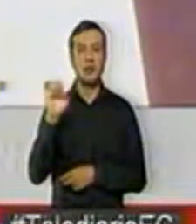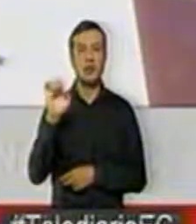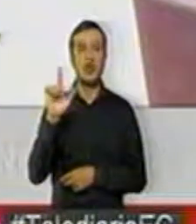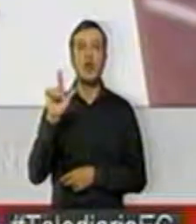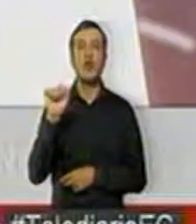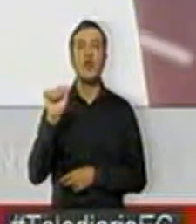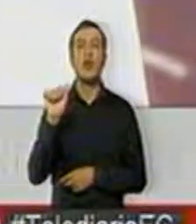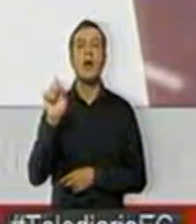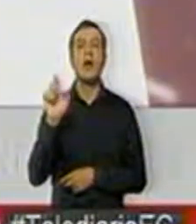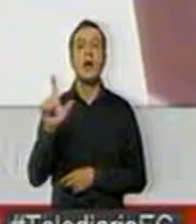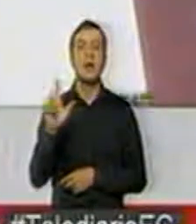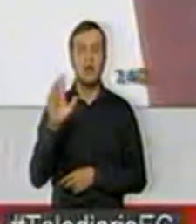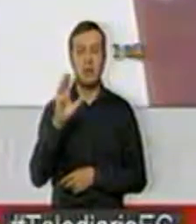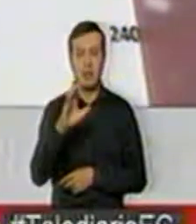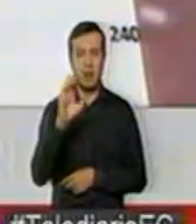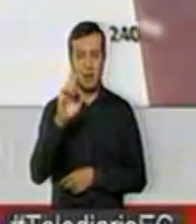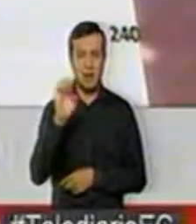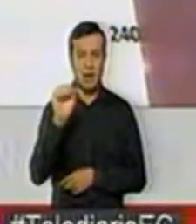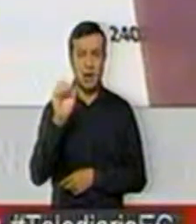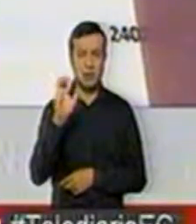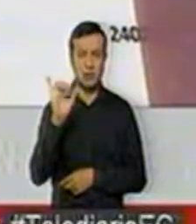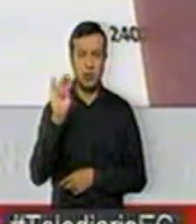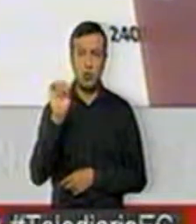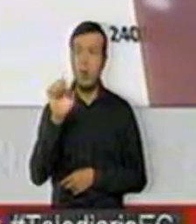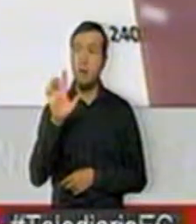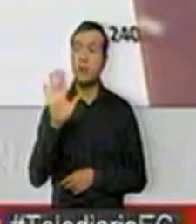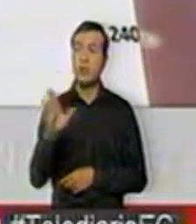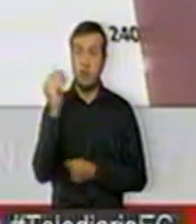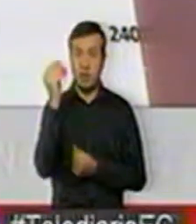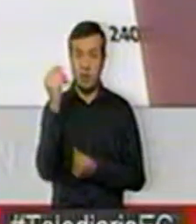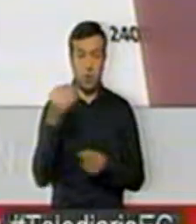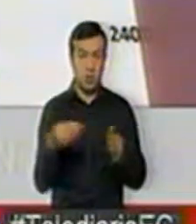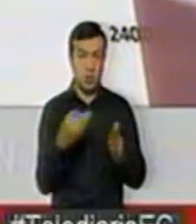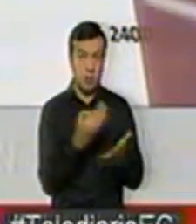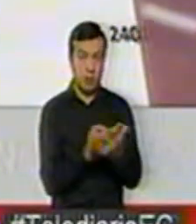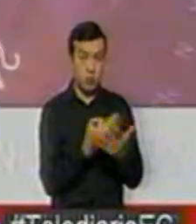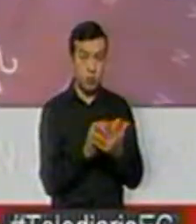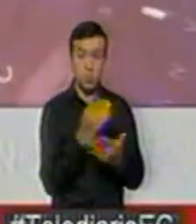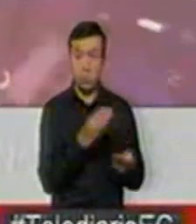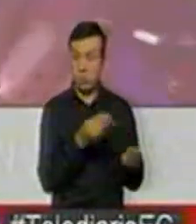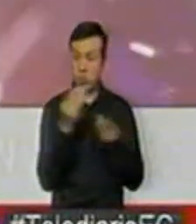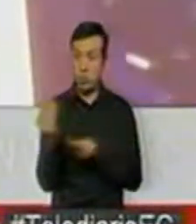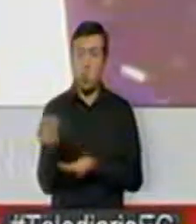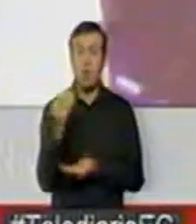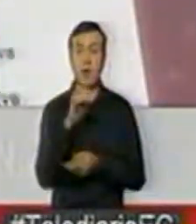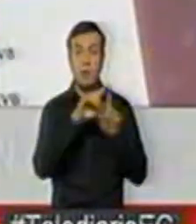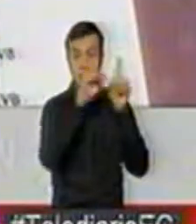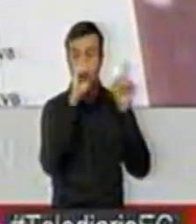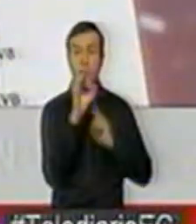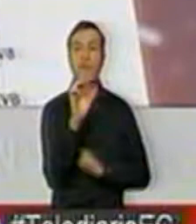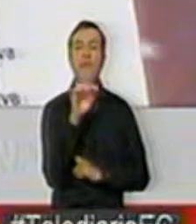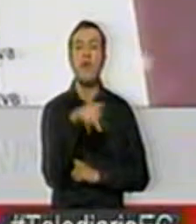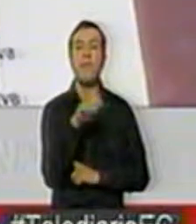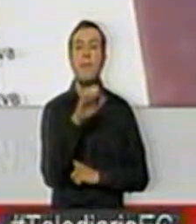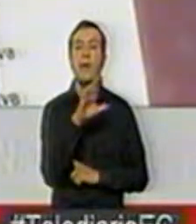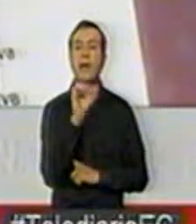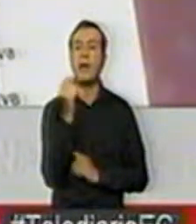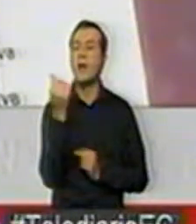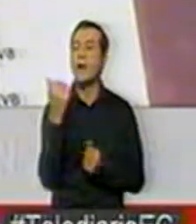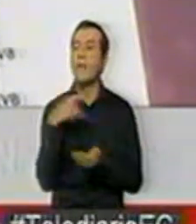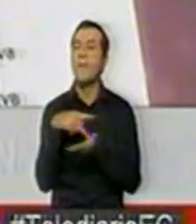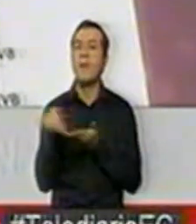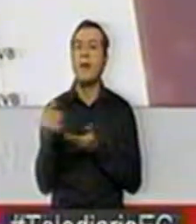recibido dinero de empresas que cruzaron facturas. Por ejemplo, Fopeca facturó en 2013 por honorarios profesionales de